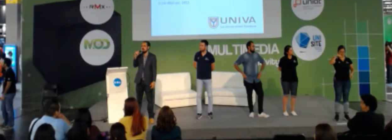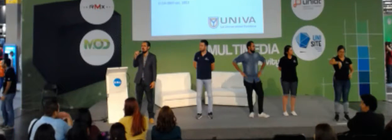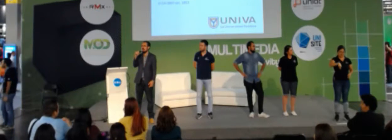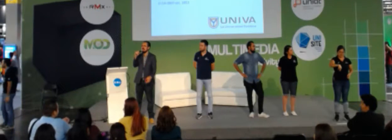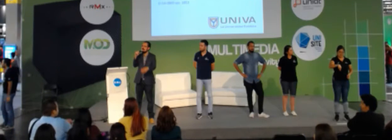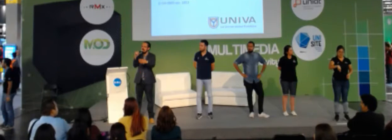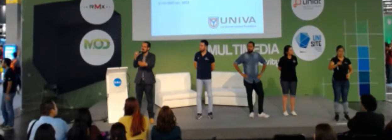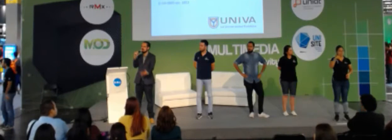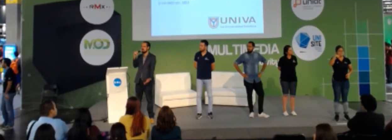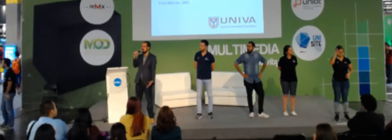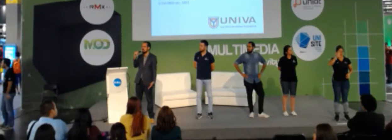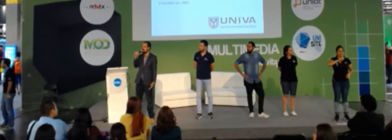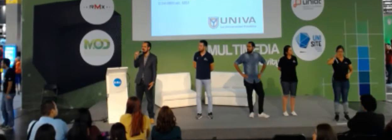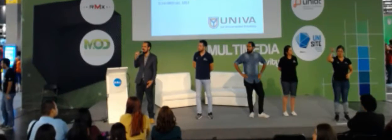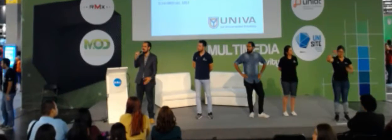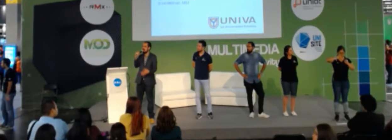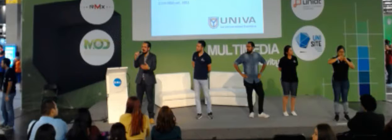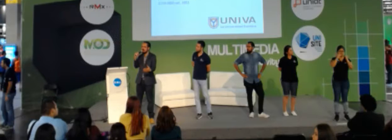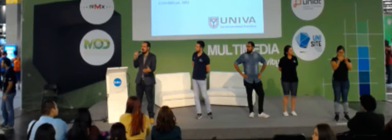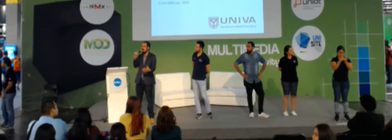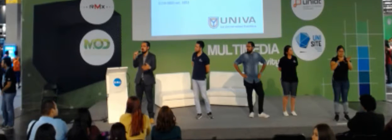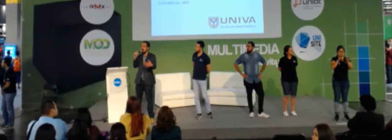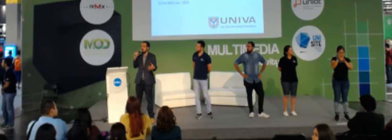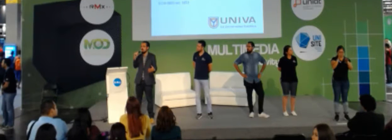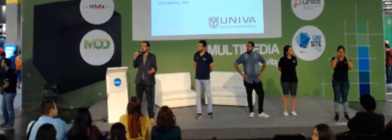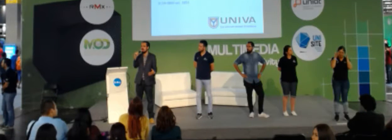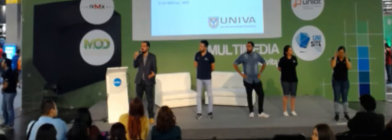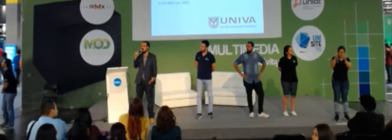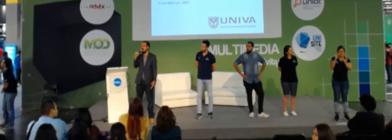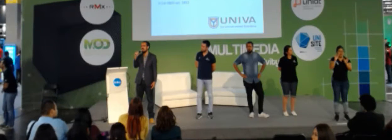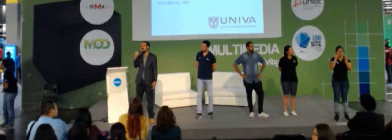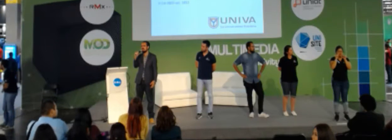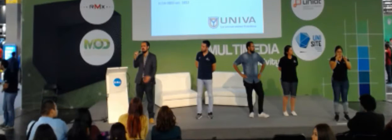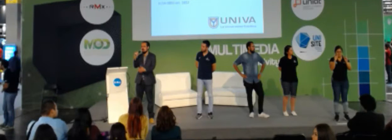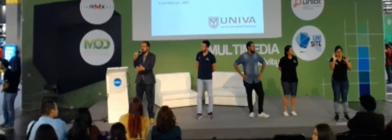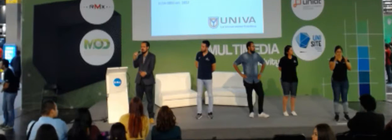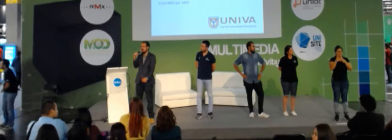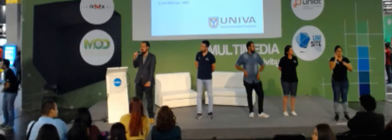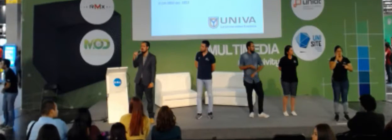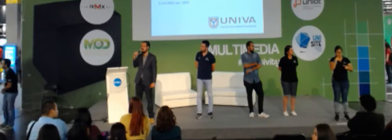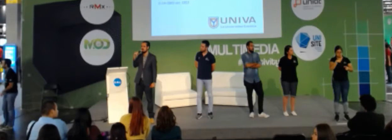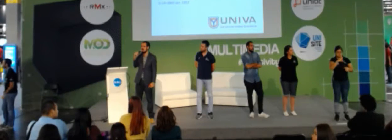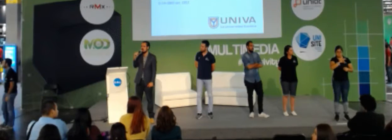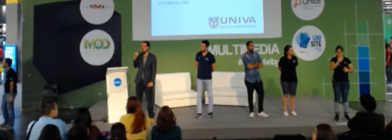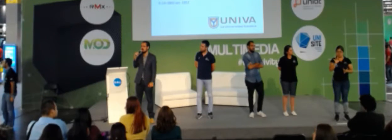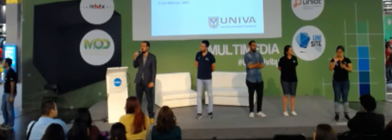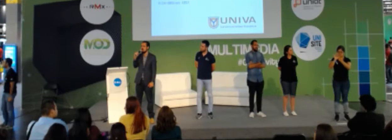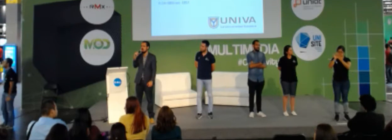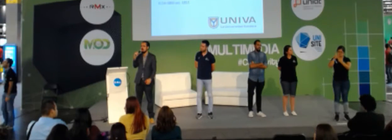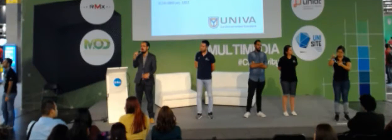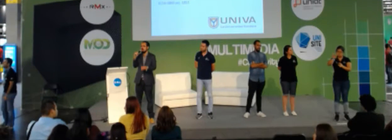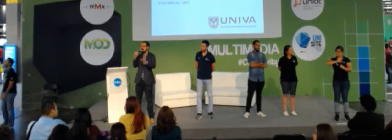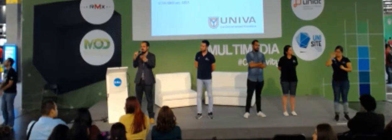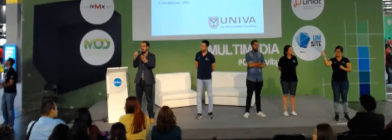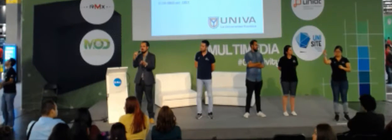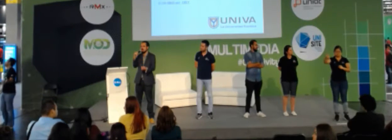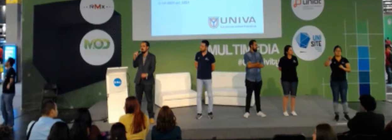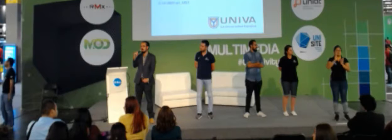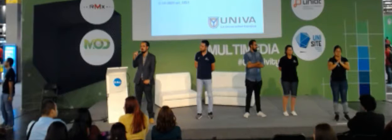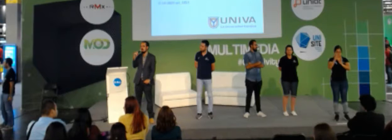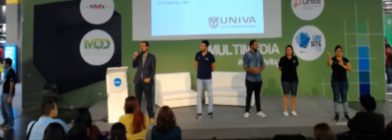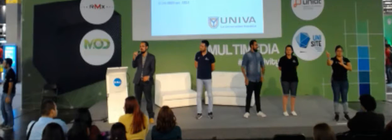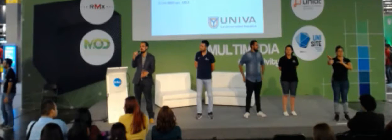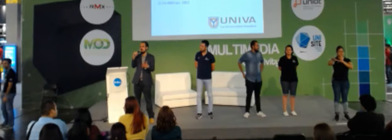pero allá hay varias asociaciones civiles que trabajan con la comunidad sorda y podemos tener comunicación con ellos. Igual, mándanos un